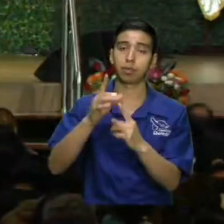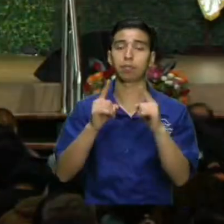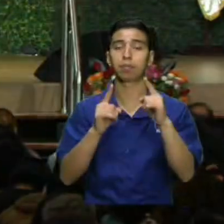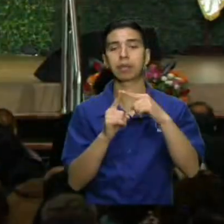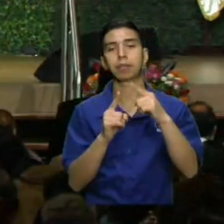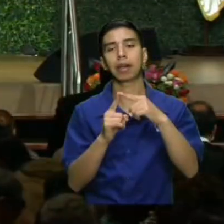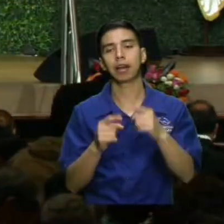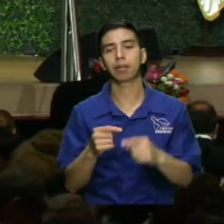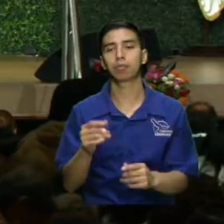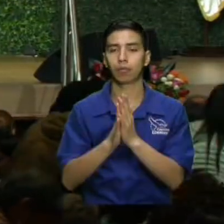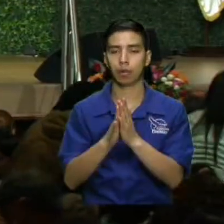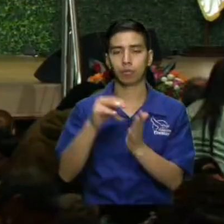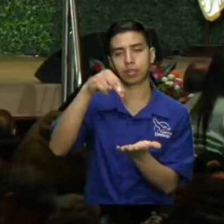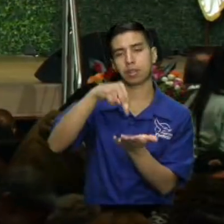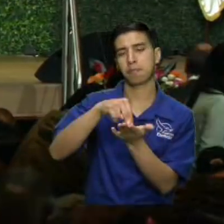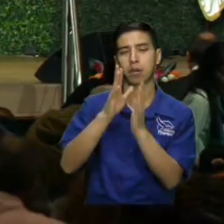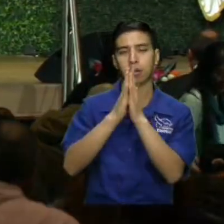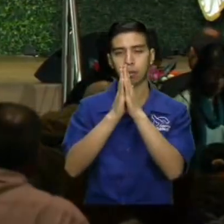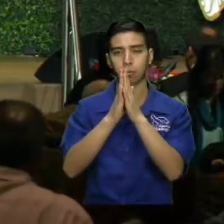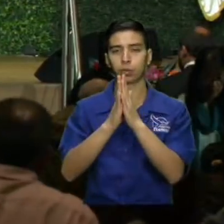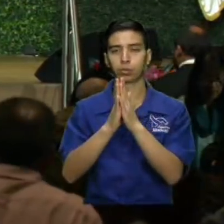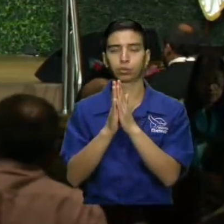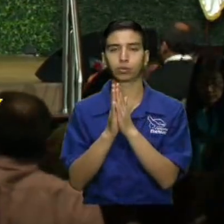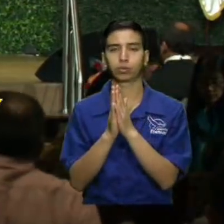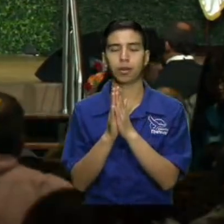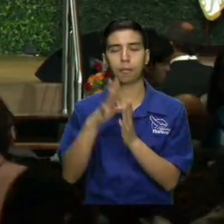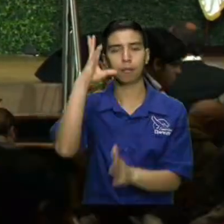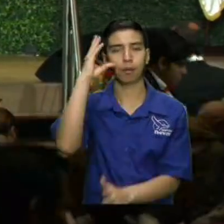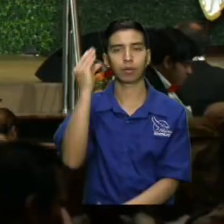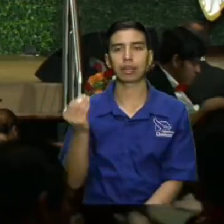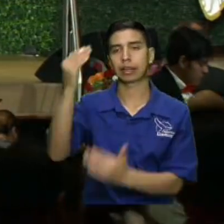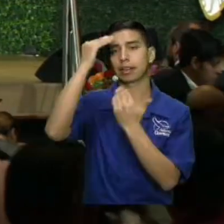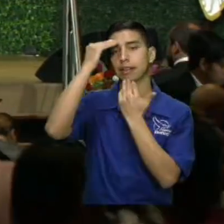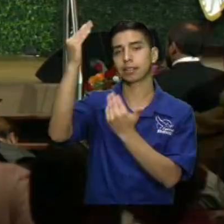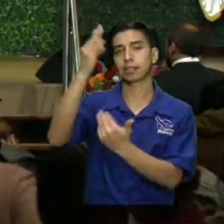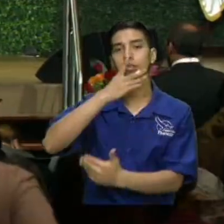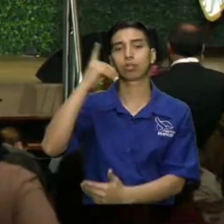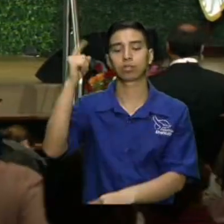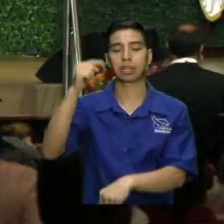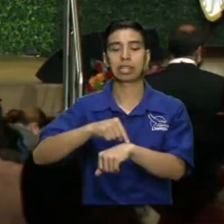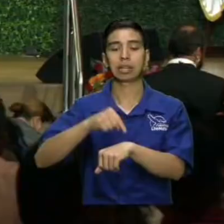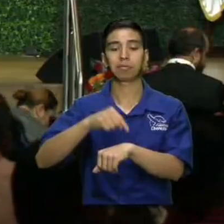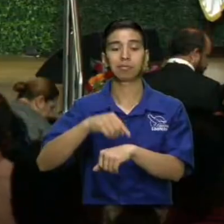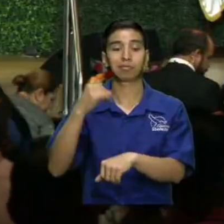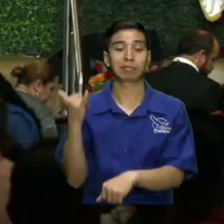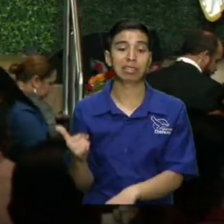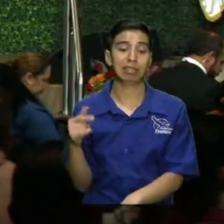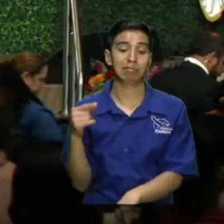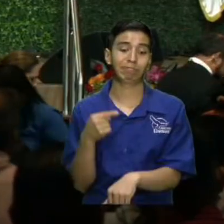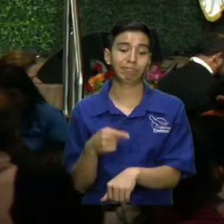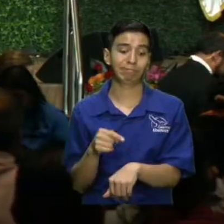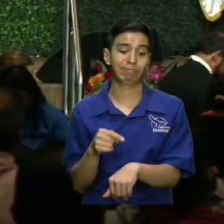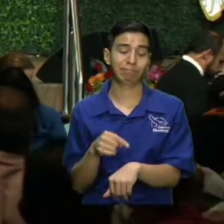orar brevemente, porque gracias a Dios el tiempo me ha abundado.